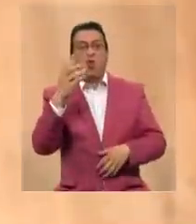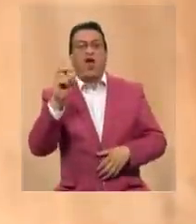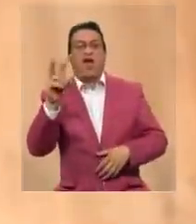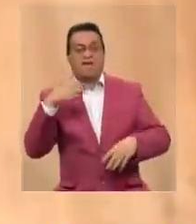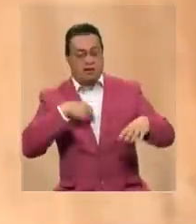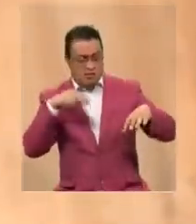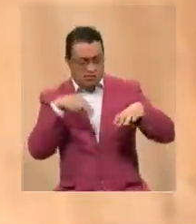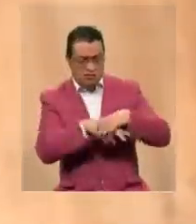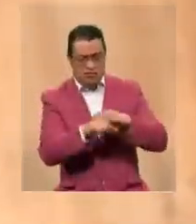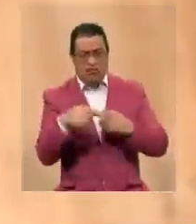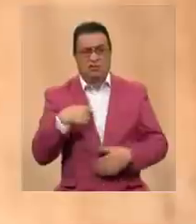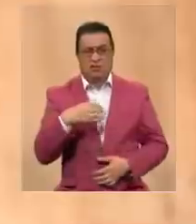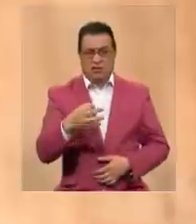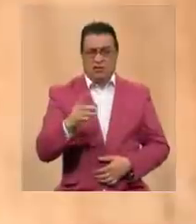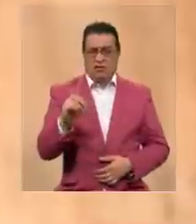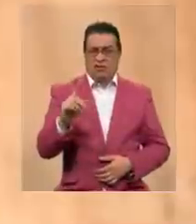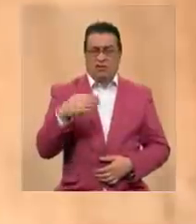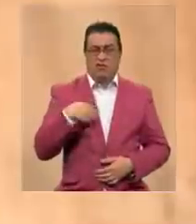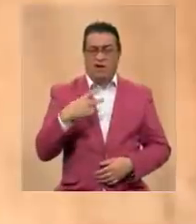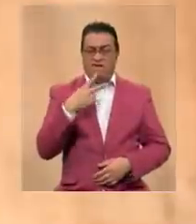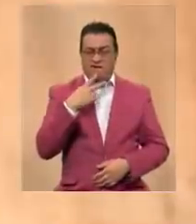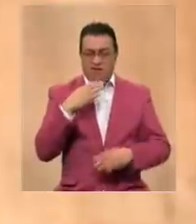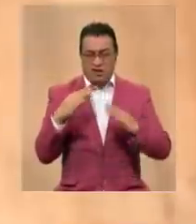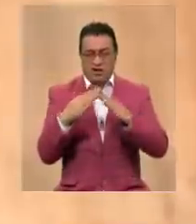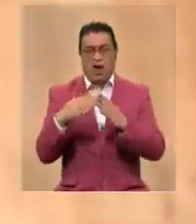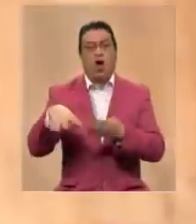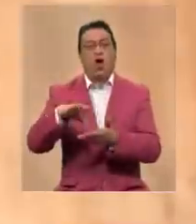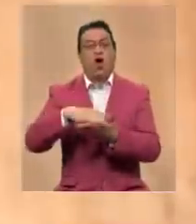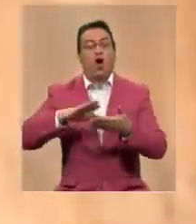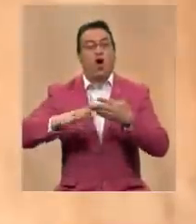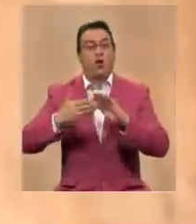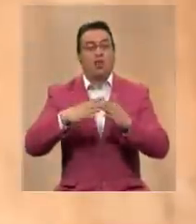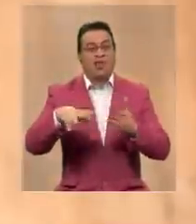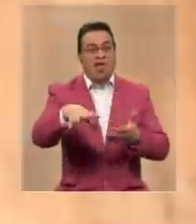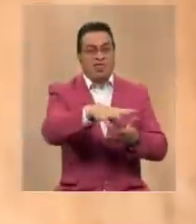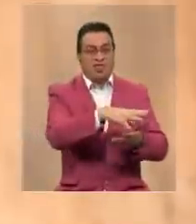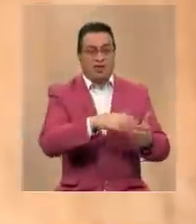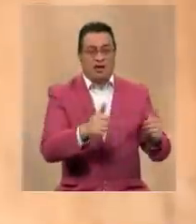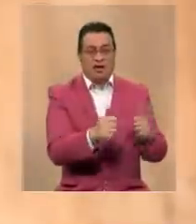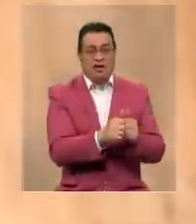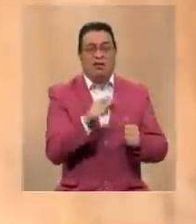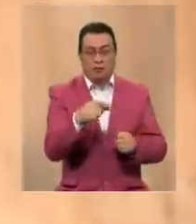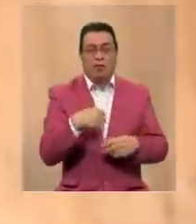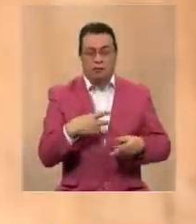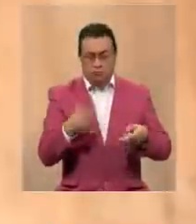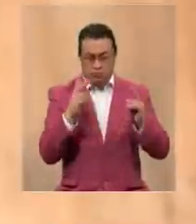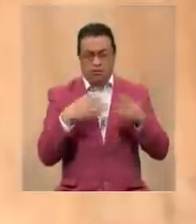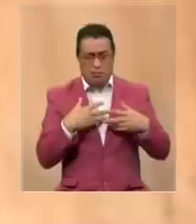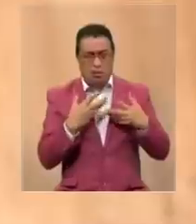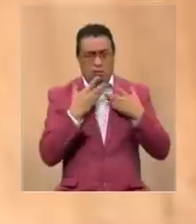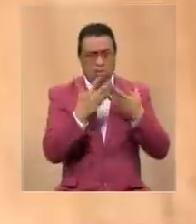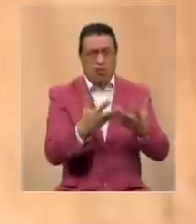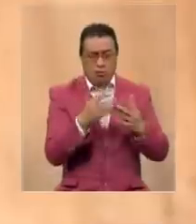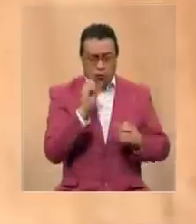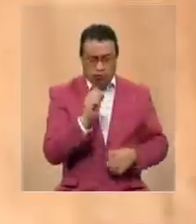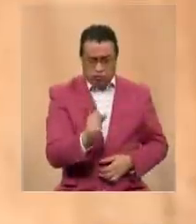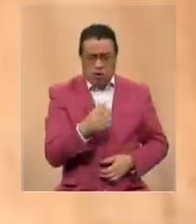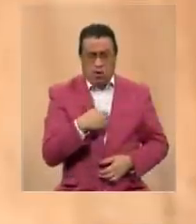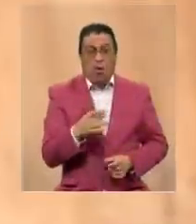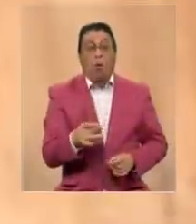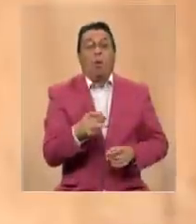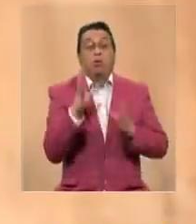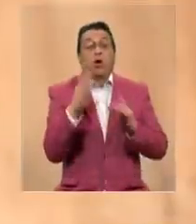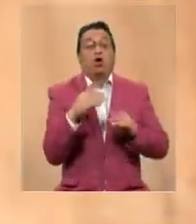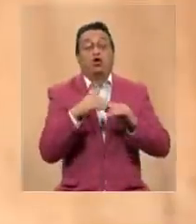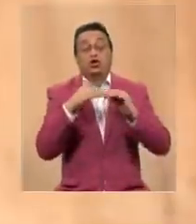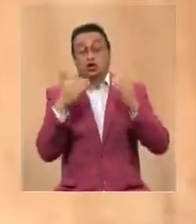un ermitaño, y él lo que dice es que hoy vive en una comunidad, de que efectivamente está dispuesto a entregar antecedentes si es que efectivamente en